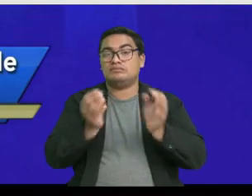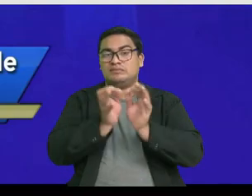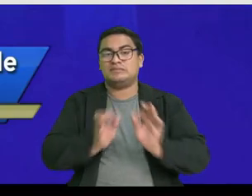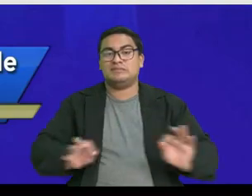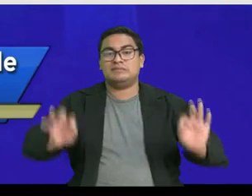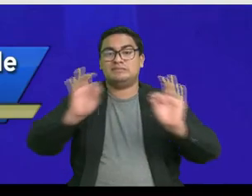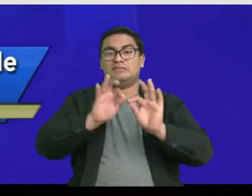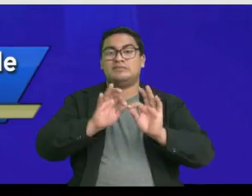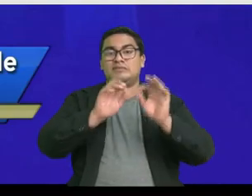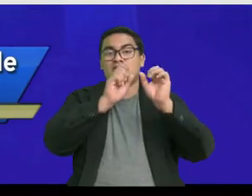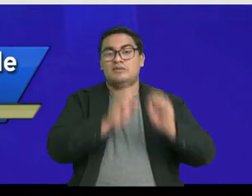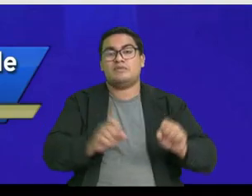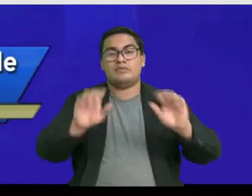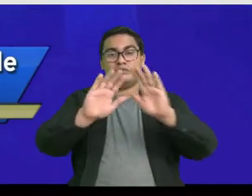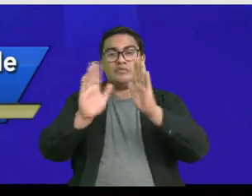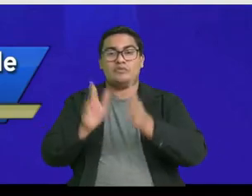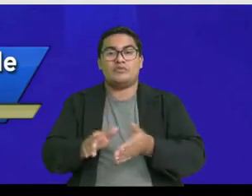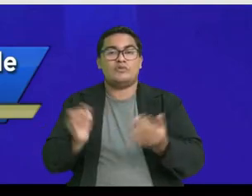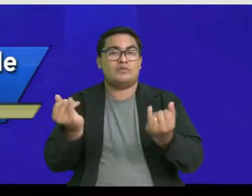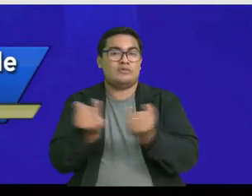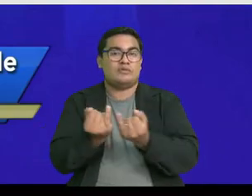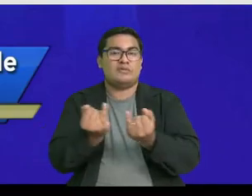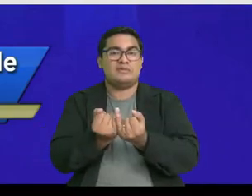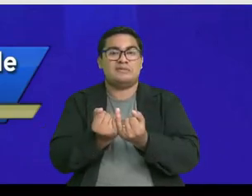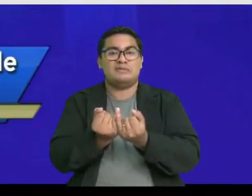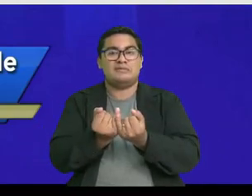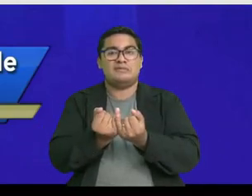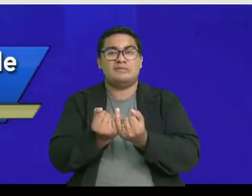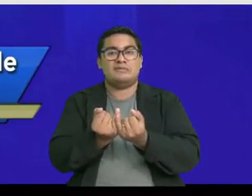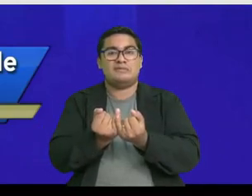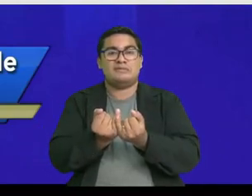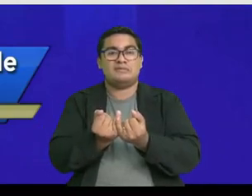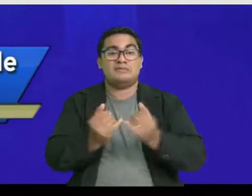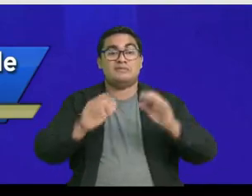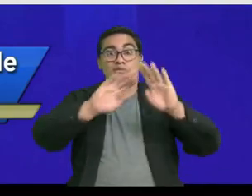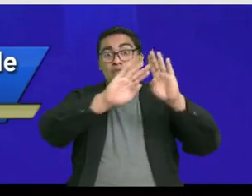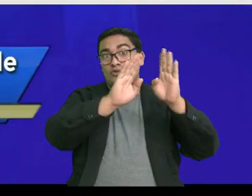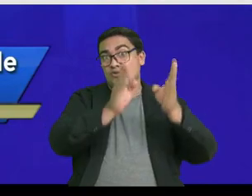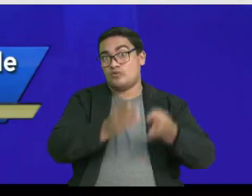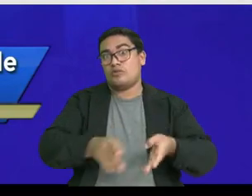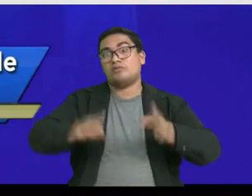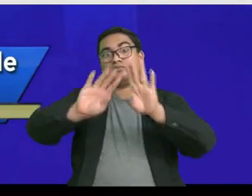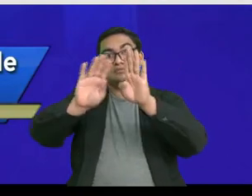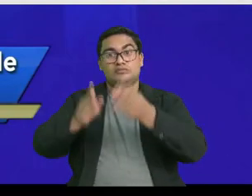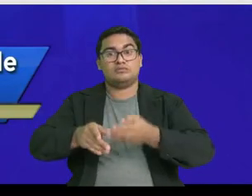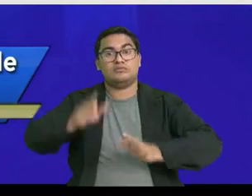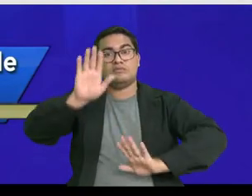la equidad de género, con la mujer, que es su participación en la